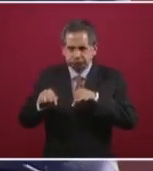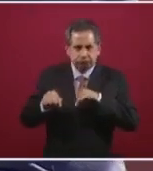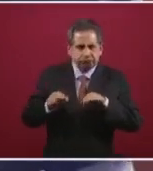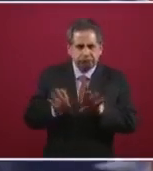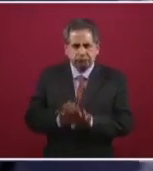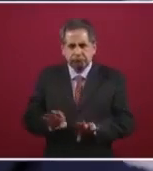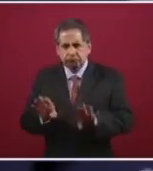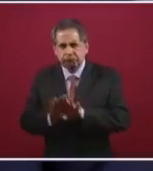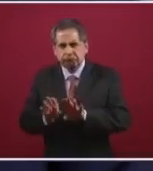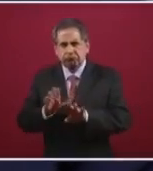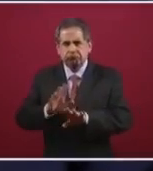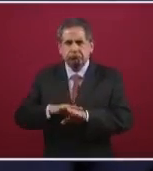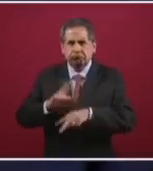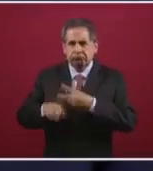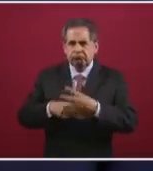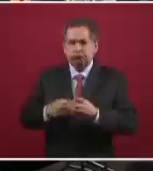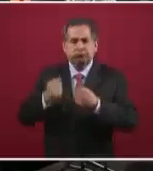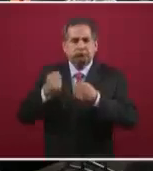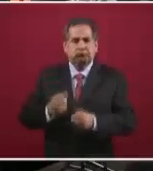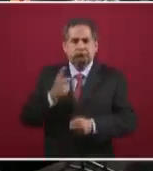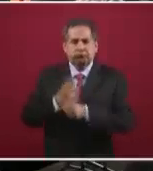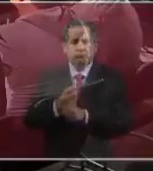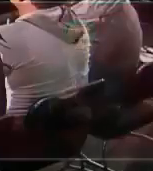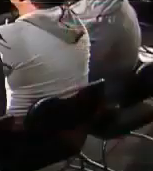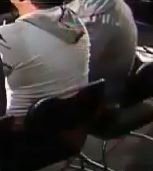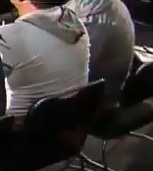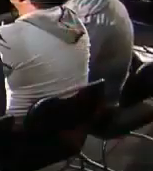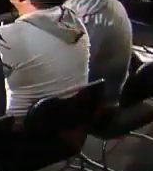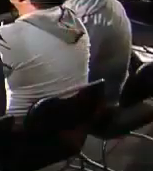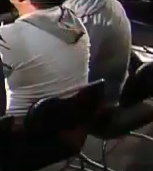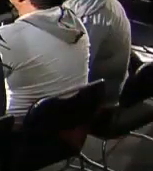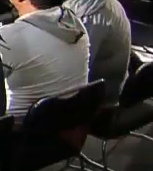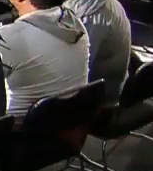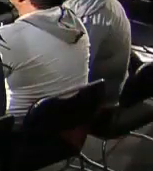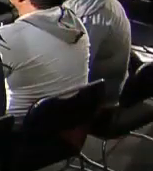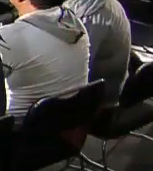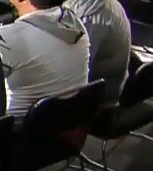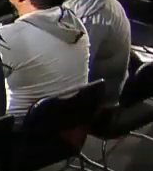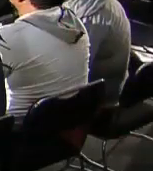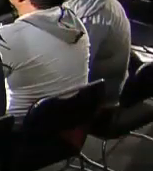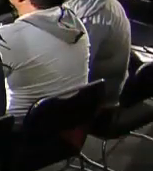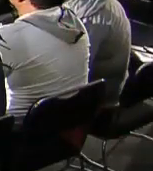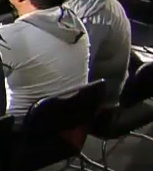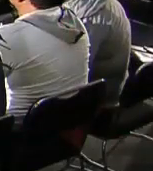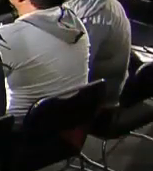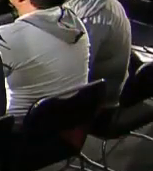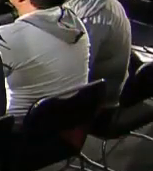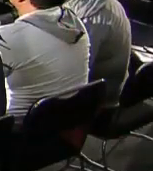trabajando para garantizar la paz y la tranquilidad en el país desde muy temprano.